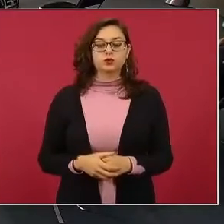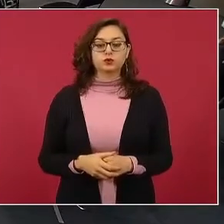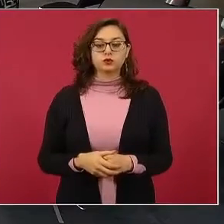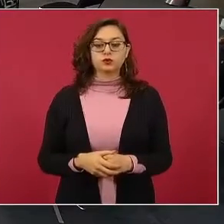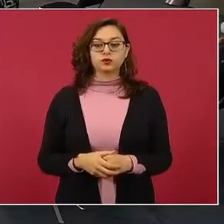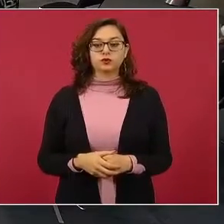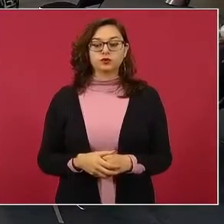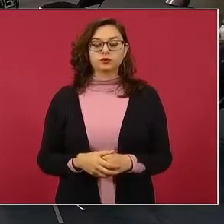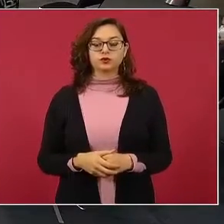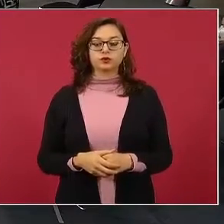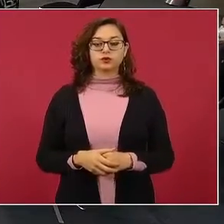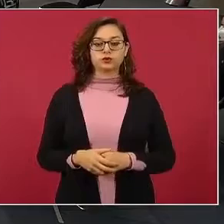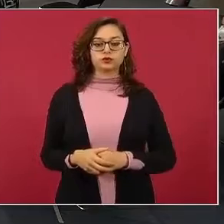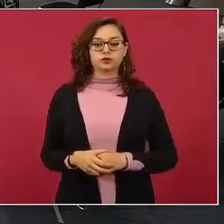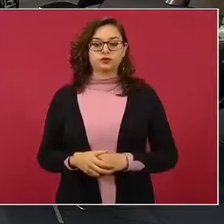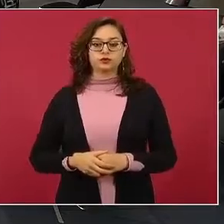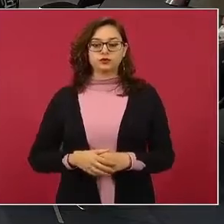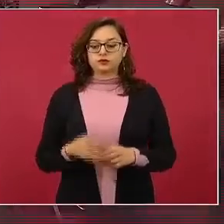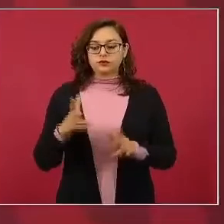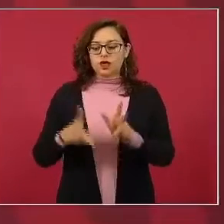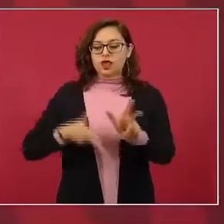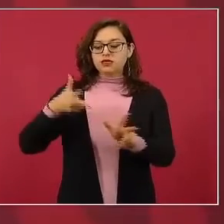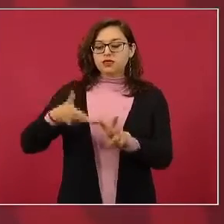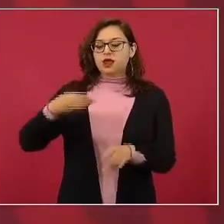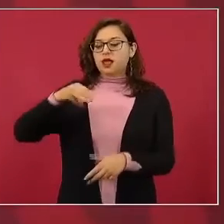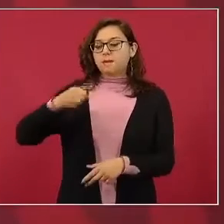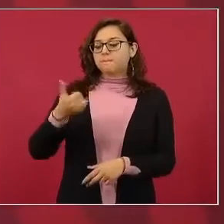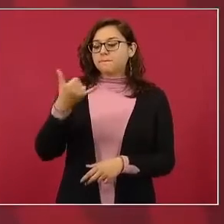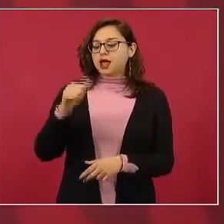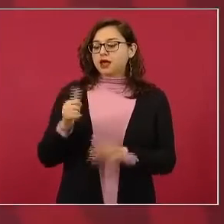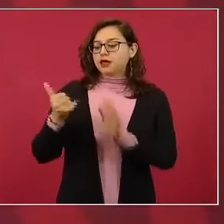del Tren Maya